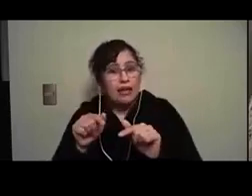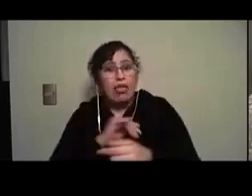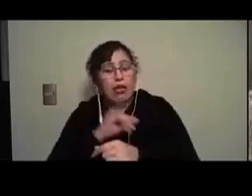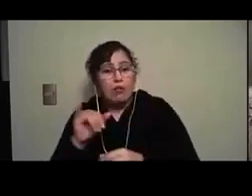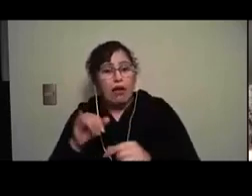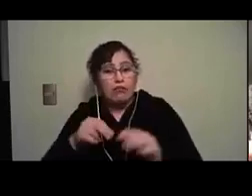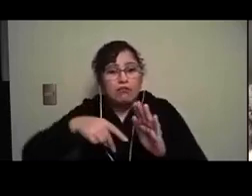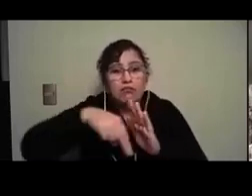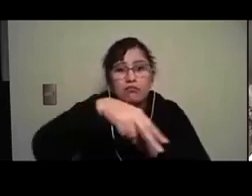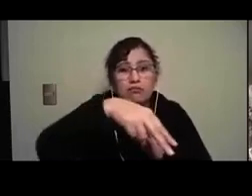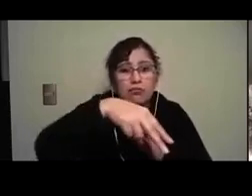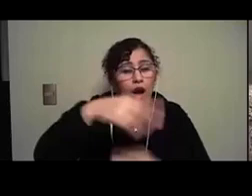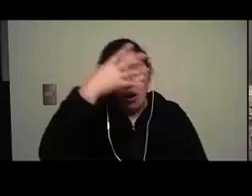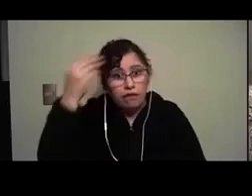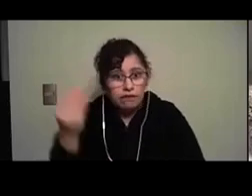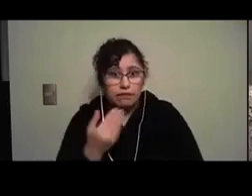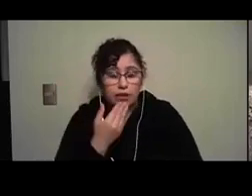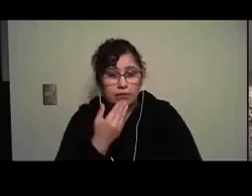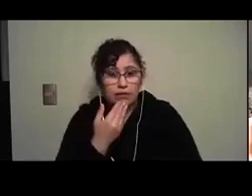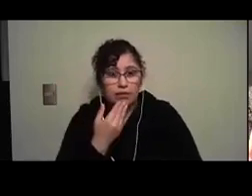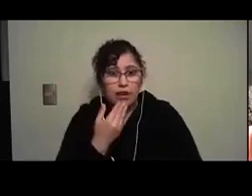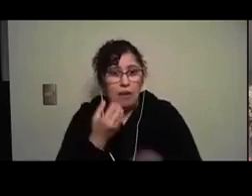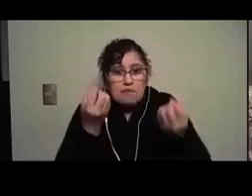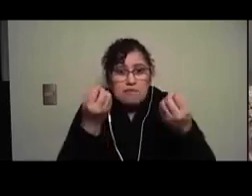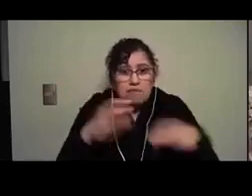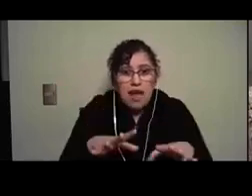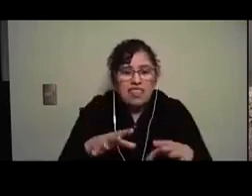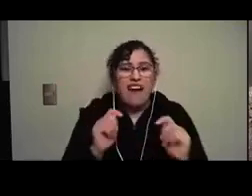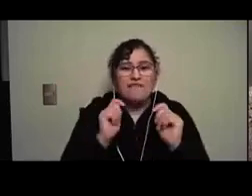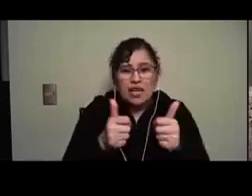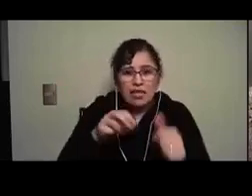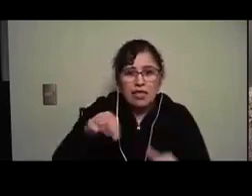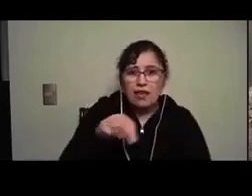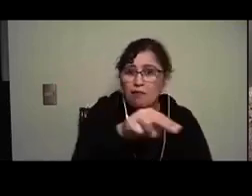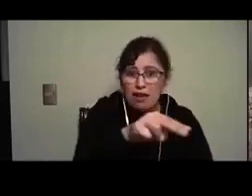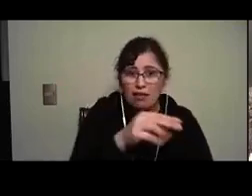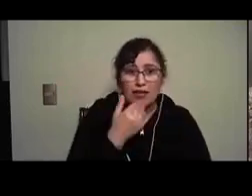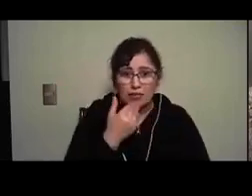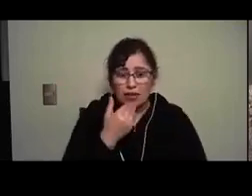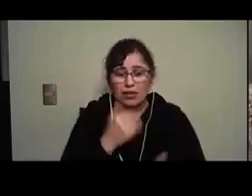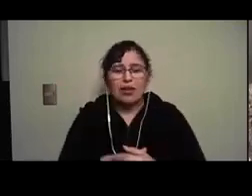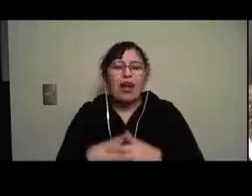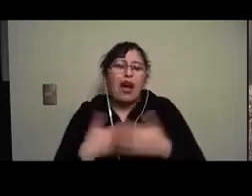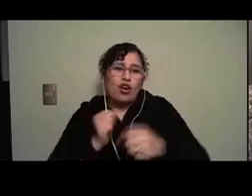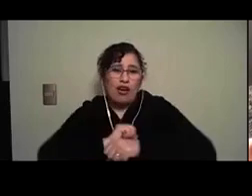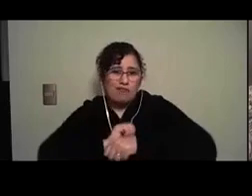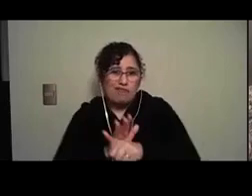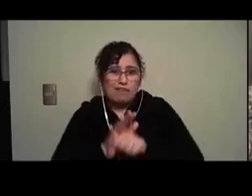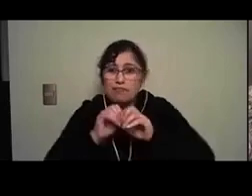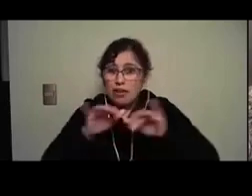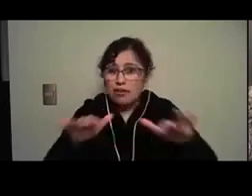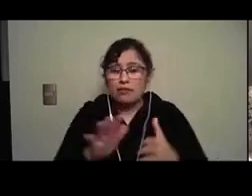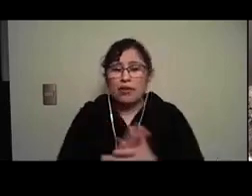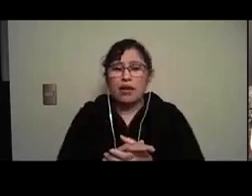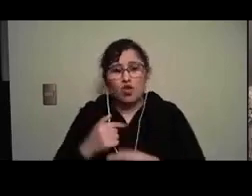Entonces, eso es algo que en contexto de pandemia no se ha, o sea, se quedó, yo creo que o sea, a modo de